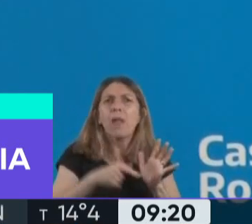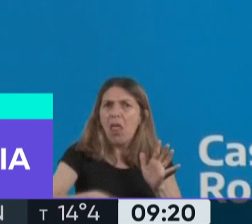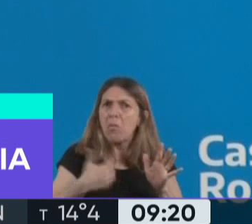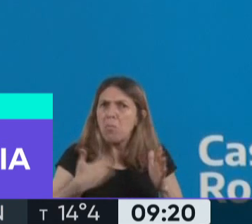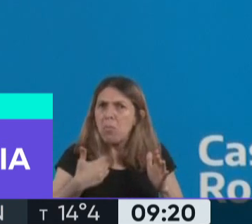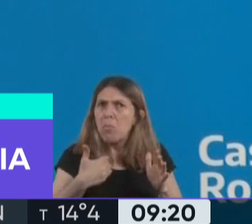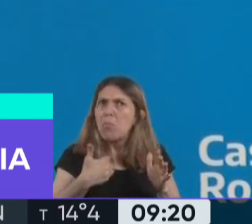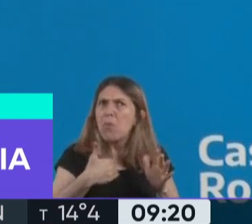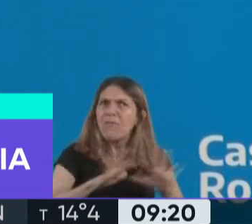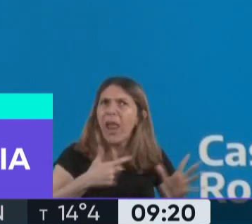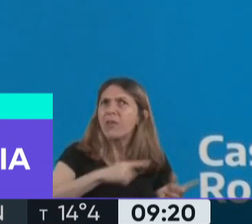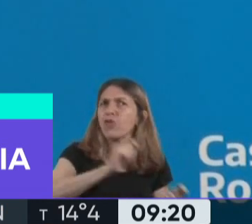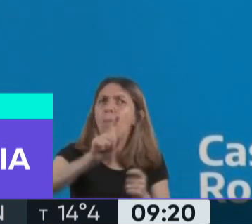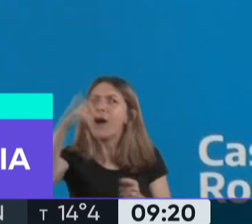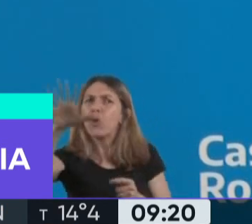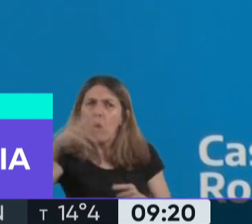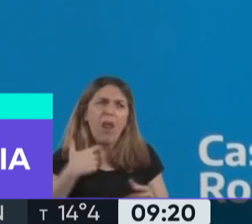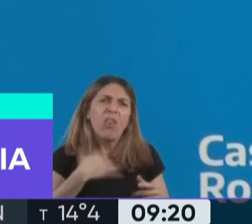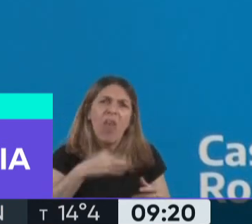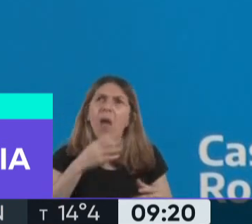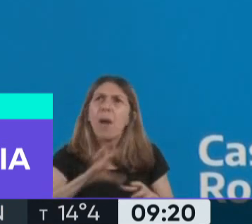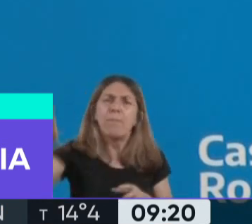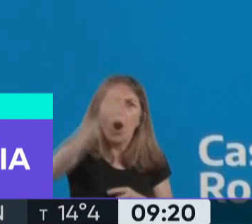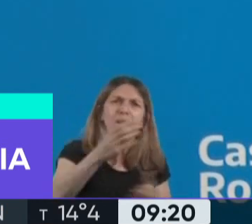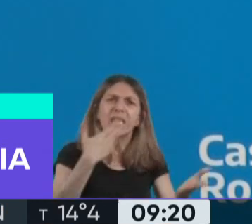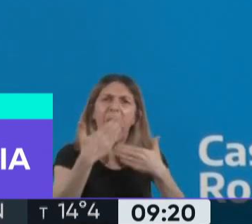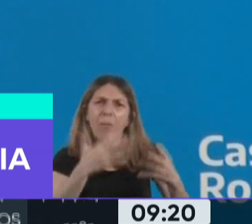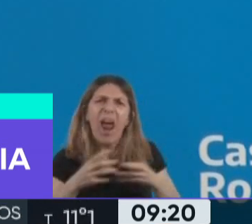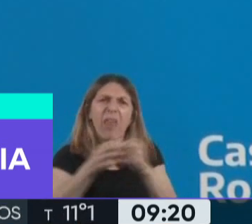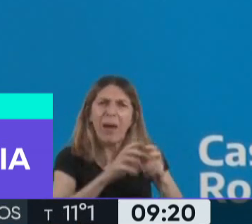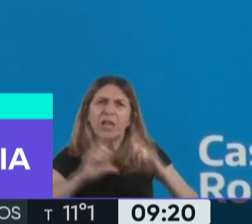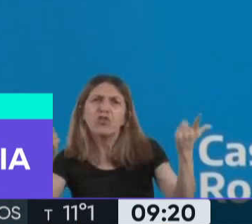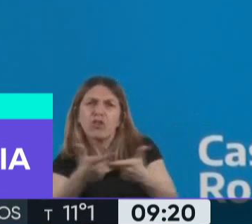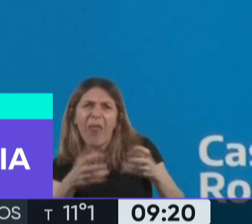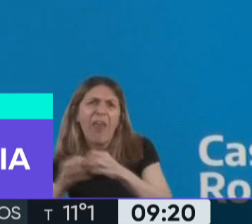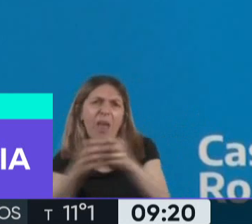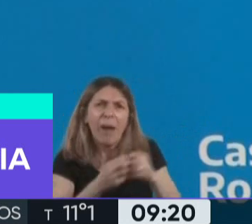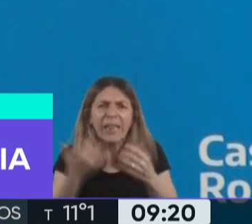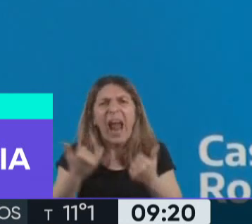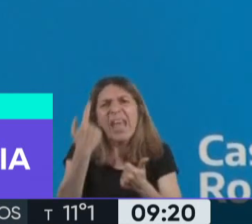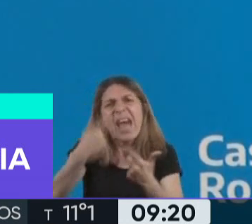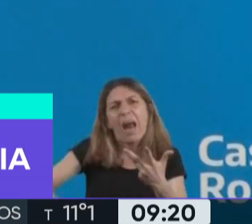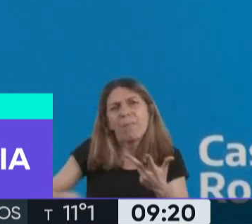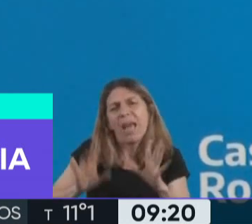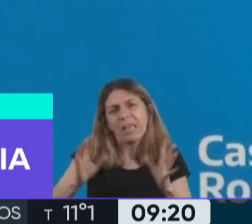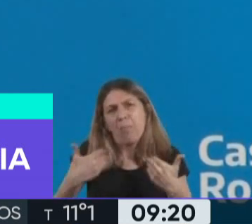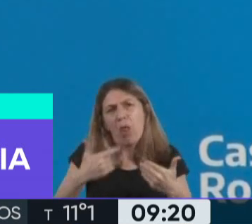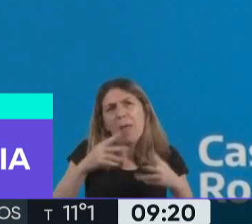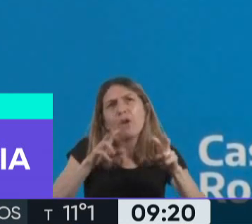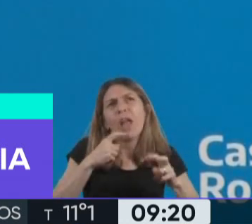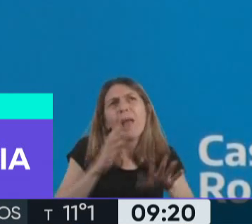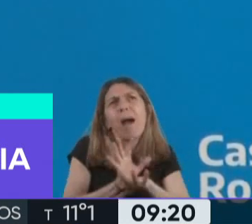dar, y es un debate que hay que dar en todas las provincias, y es un debate que hay que dar en la sociedad. Hay diferentes herramientas que podemos tener para dar ese debate.